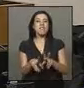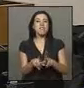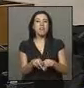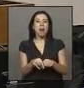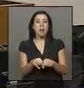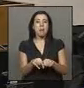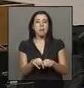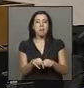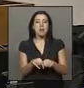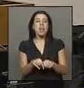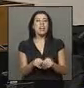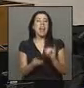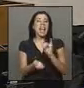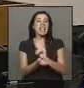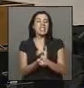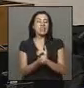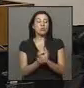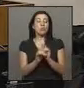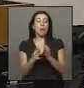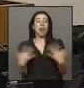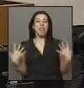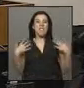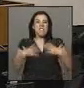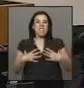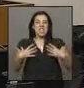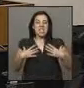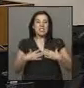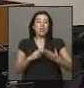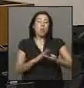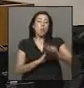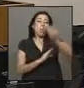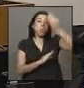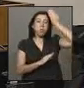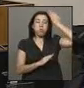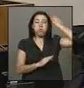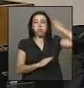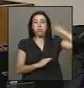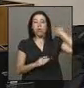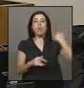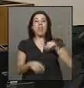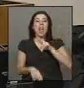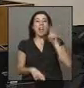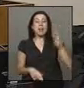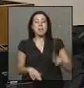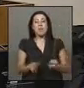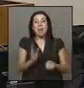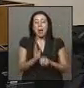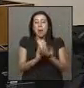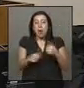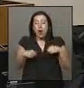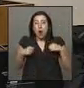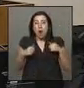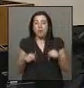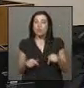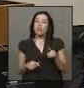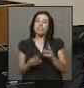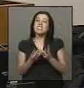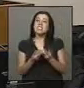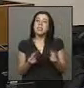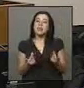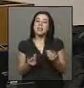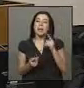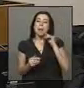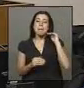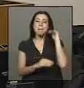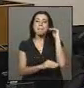los trajes institucionales nos han vestido desde los arbores de esta joven república. Es sencillamente aquella en la que